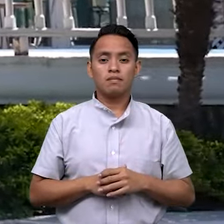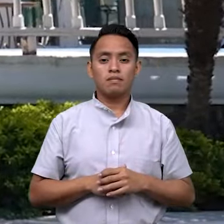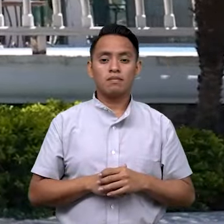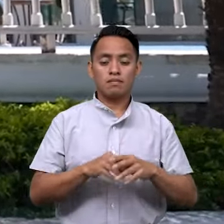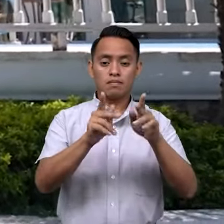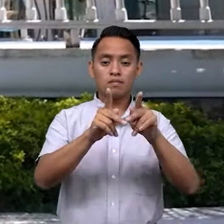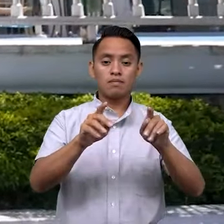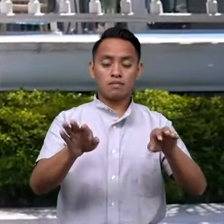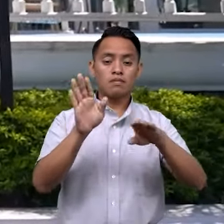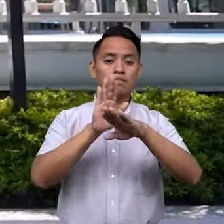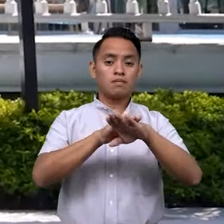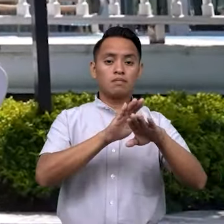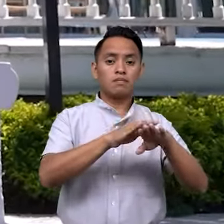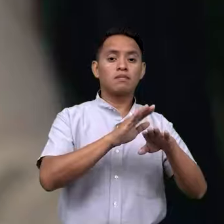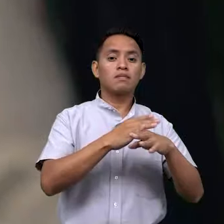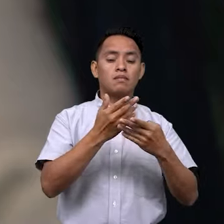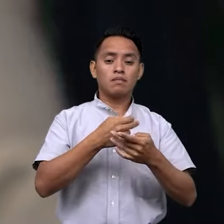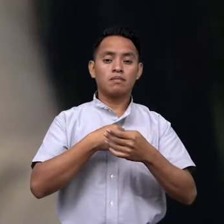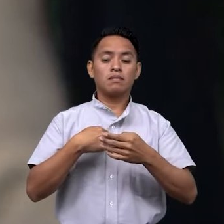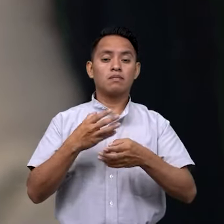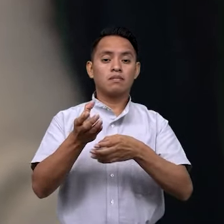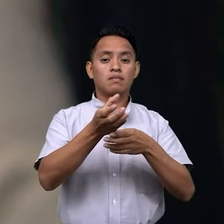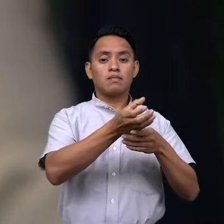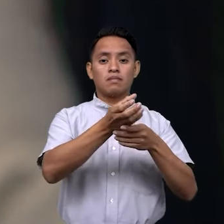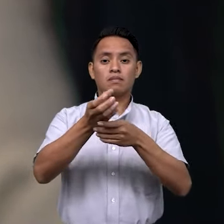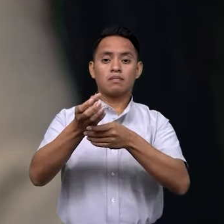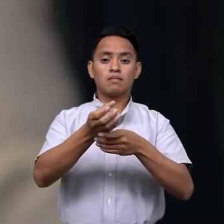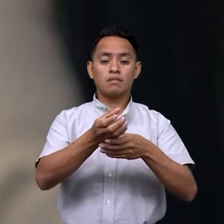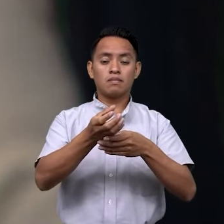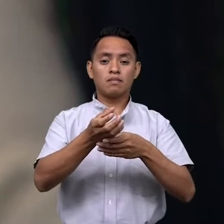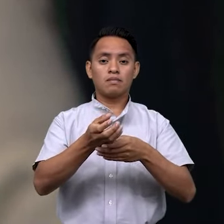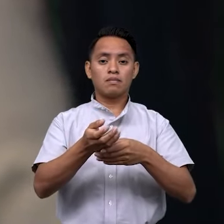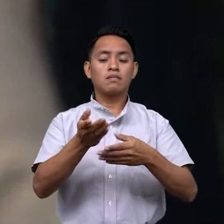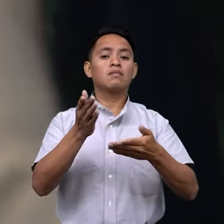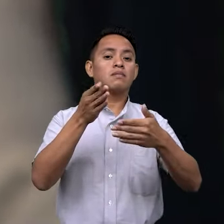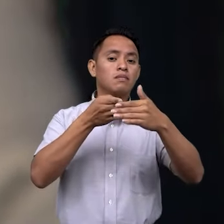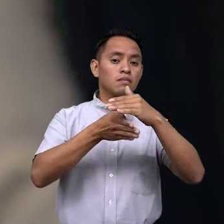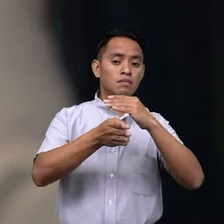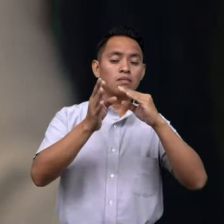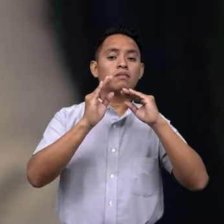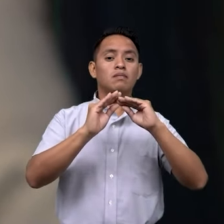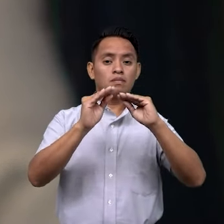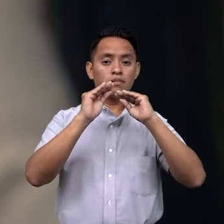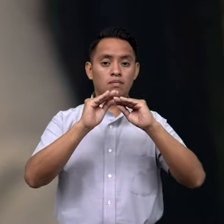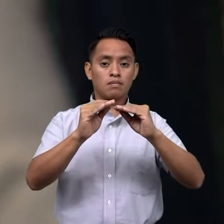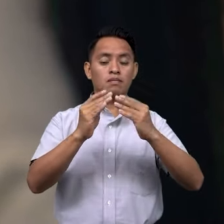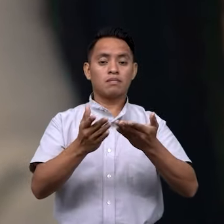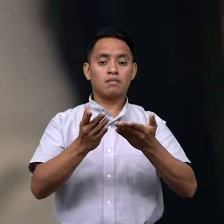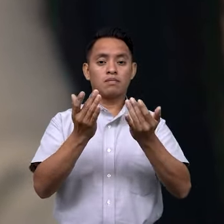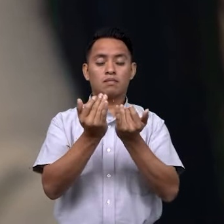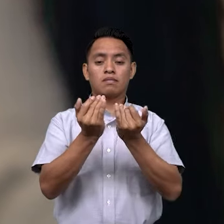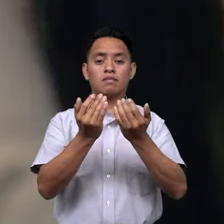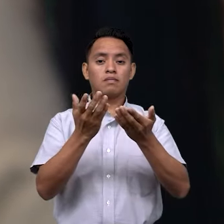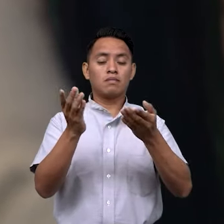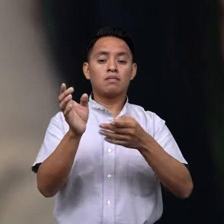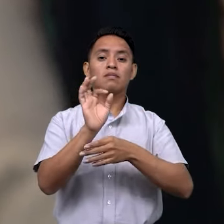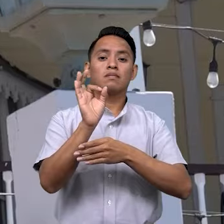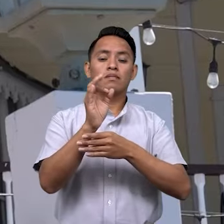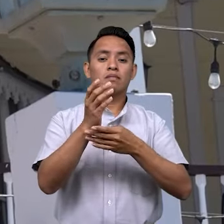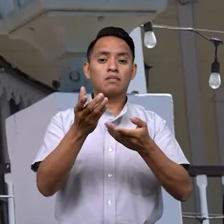un plan de emergencia ya también actualizado, revisado por los bomberos. Tenemos acceso de evacuación, tenemos todo el tema de extintores, tenemos sistemas contra